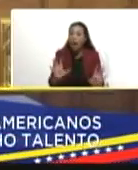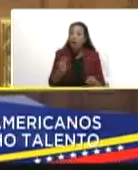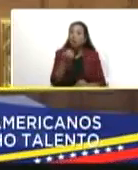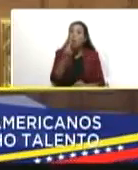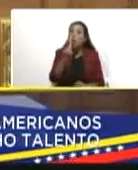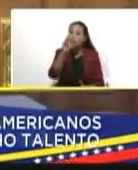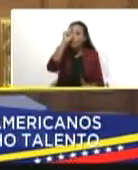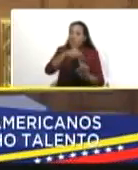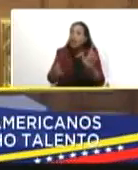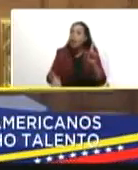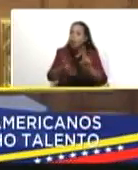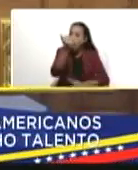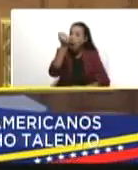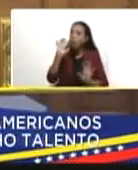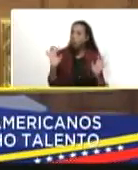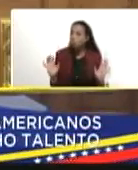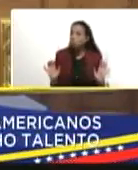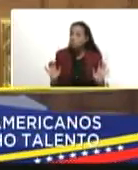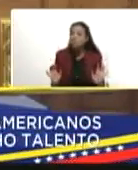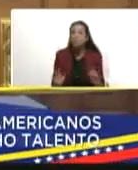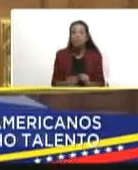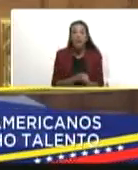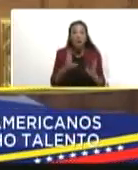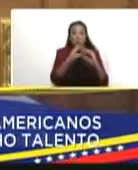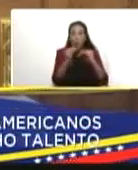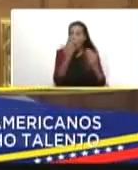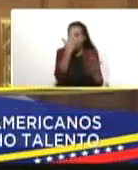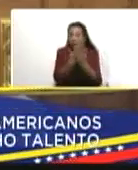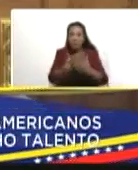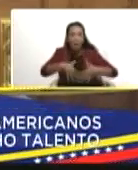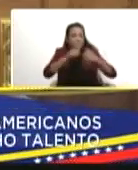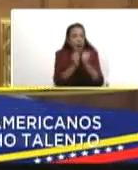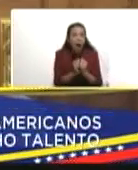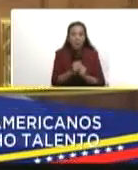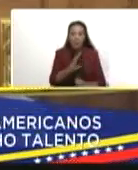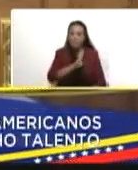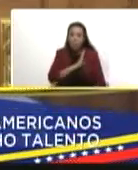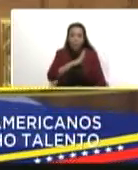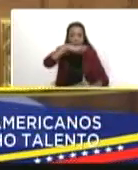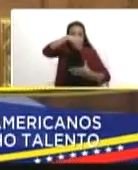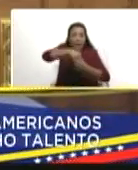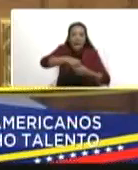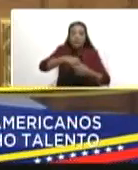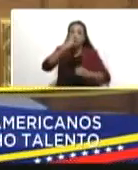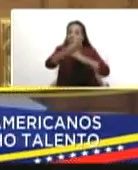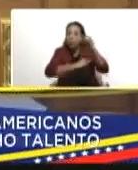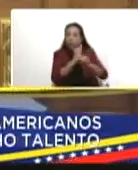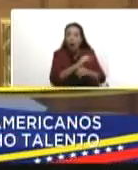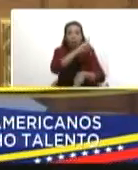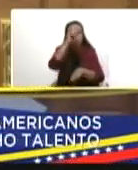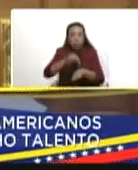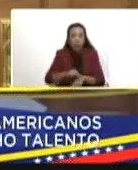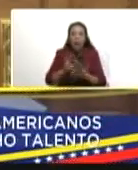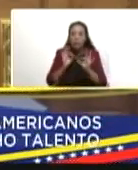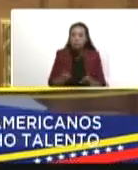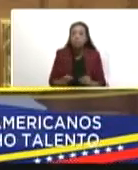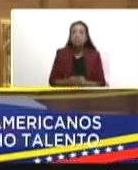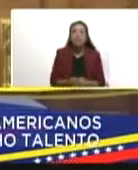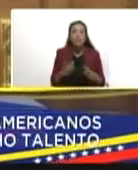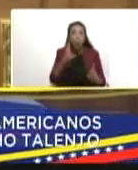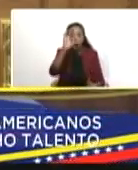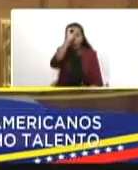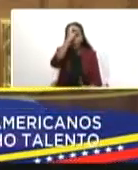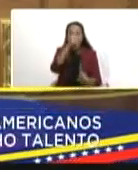metas logradas en todos los frentes de batalla internos e internacionales y el gran